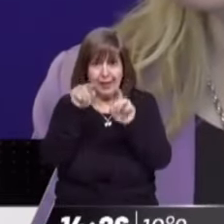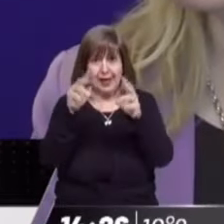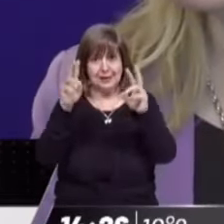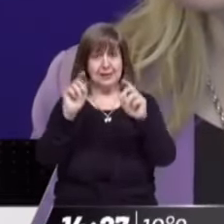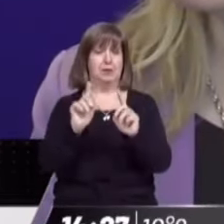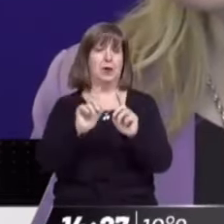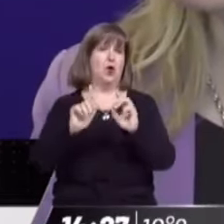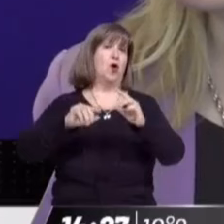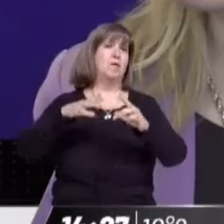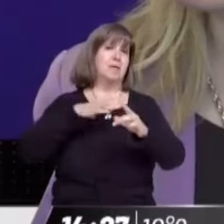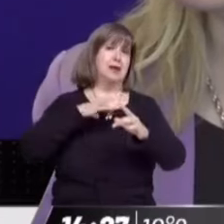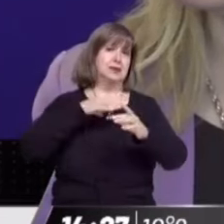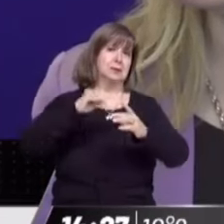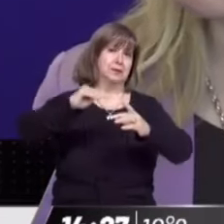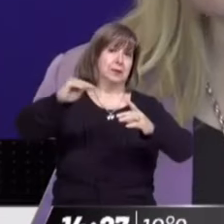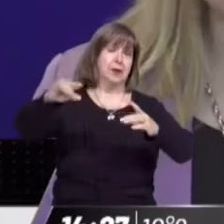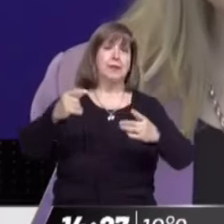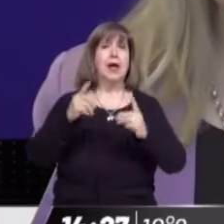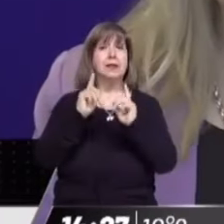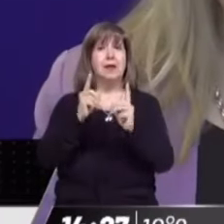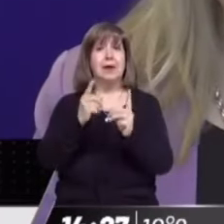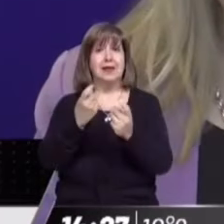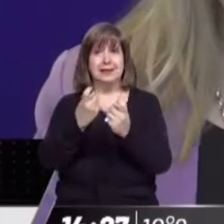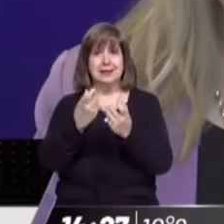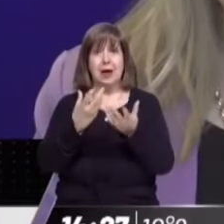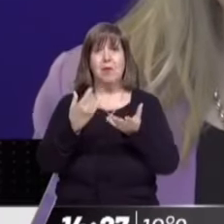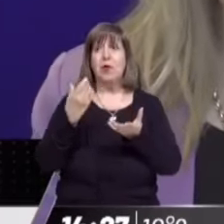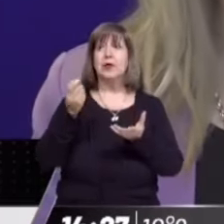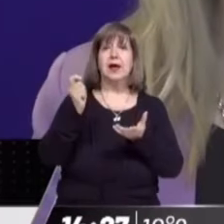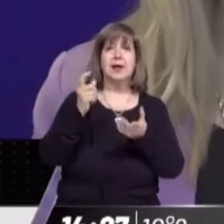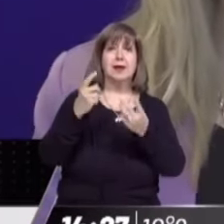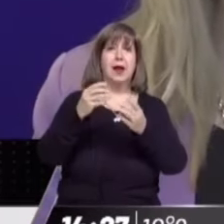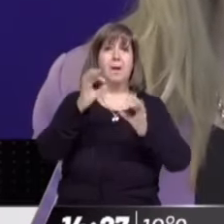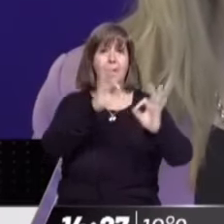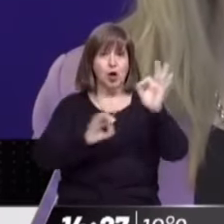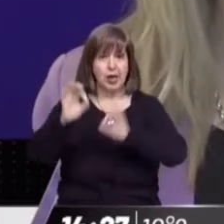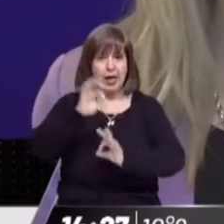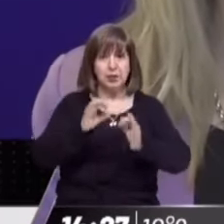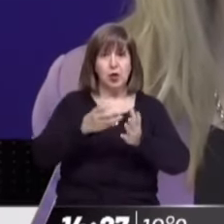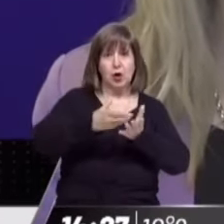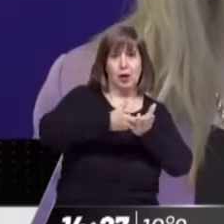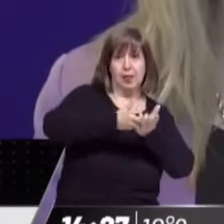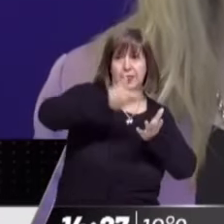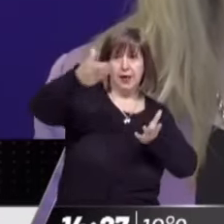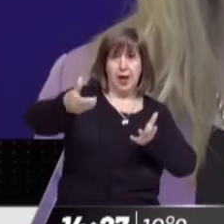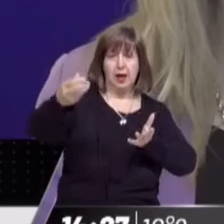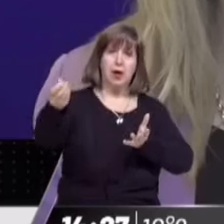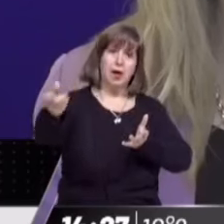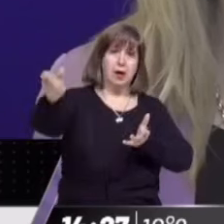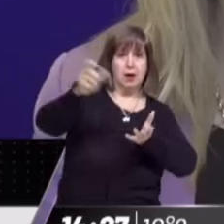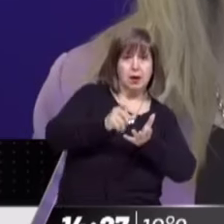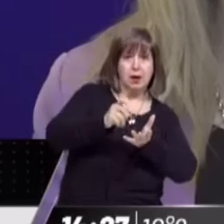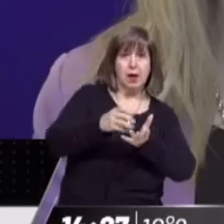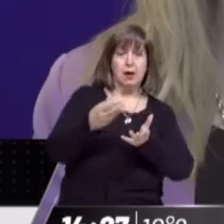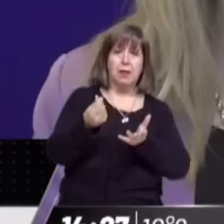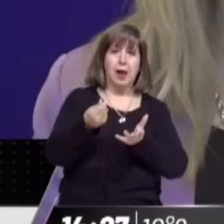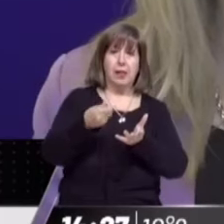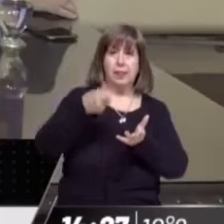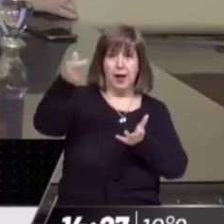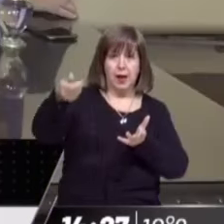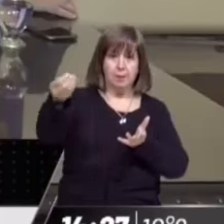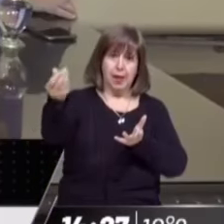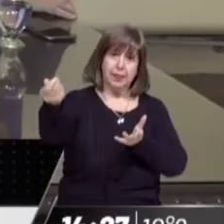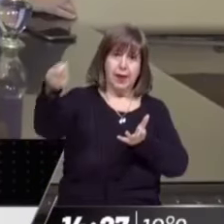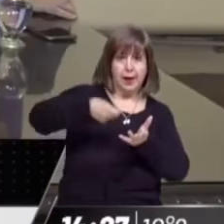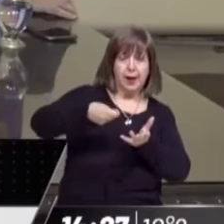la necesidad de contar con un repago de esa obra y eso es es una condición que nos auto imponemos eh